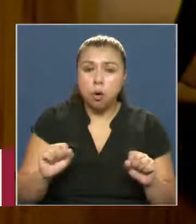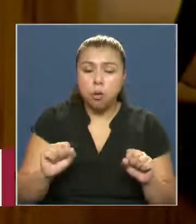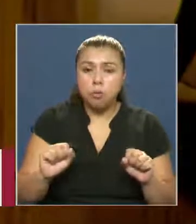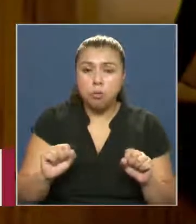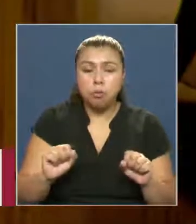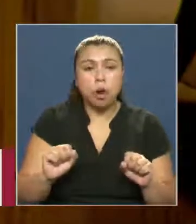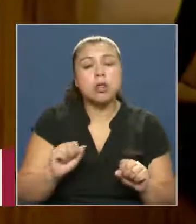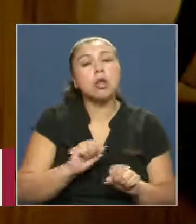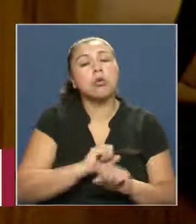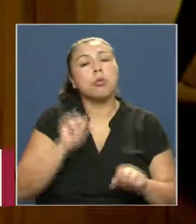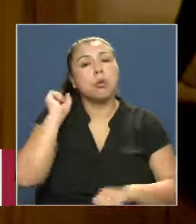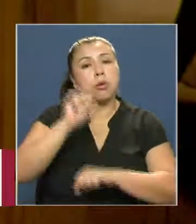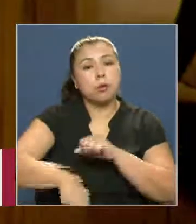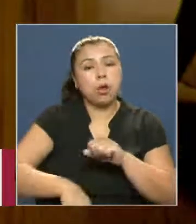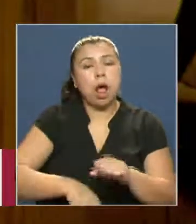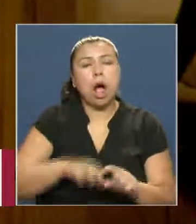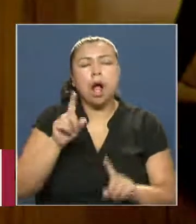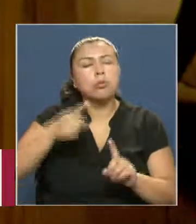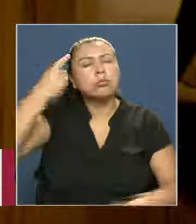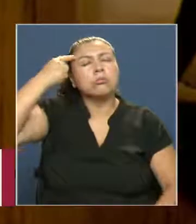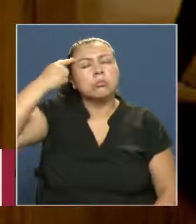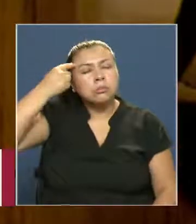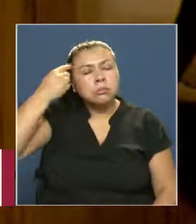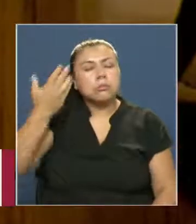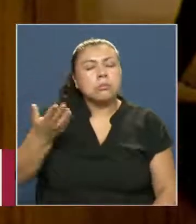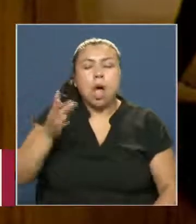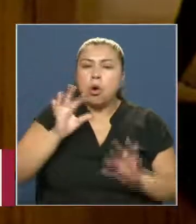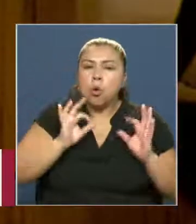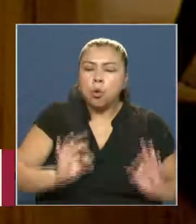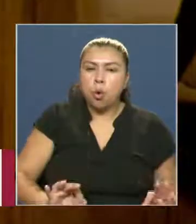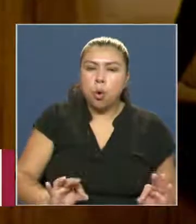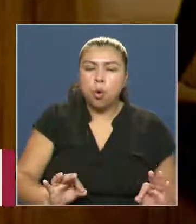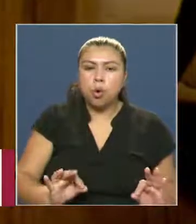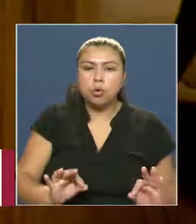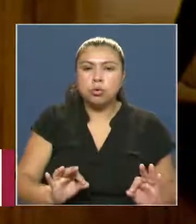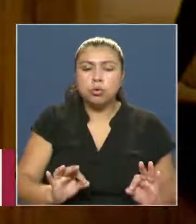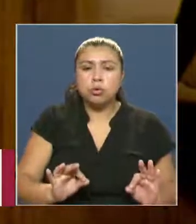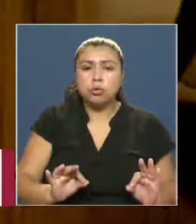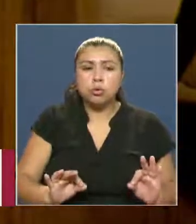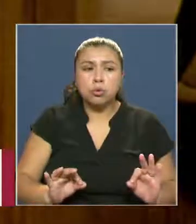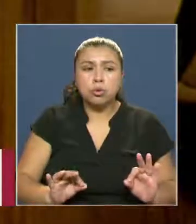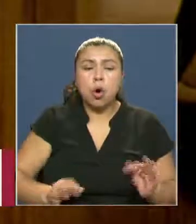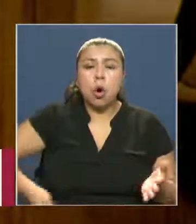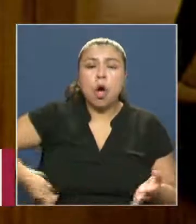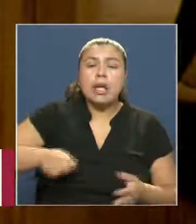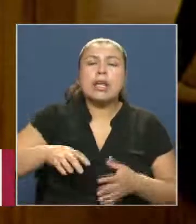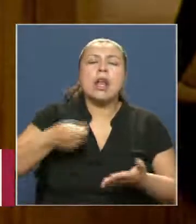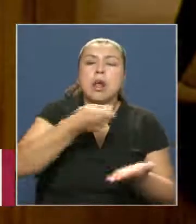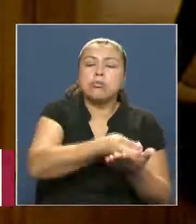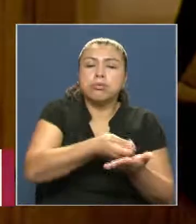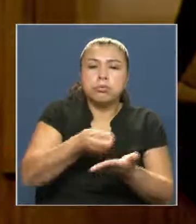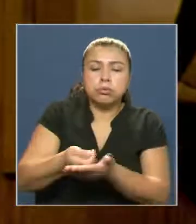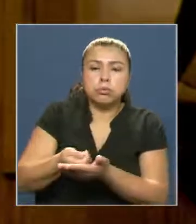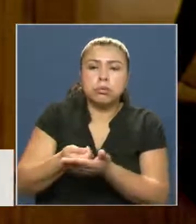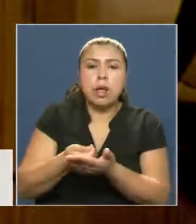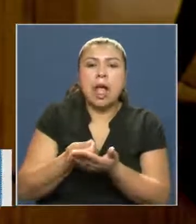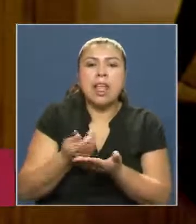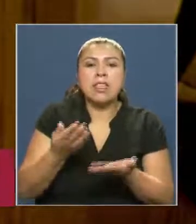admitir. Quizás algunos piensen que esto es justo, pues los bienes de consumo deben fijarse en cuanto a su precio